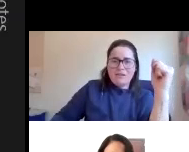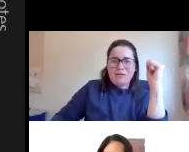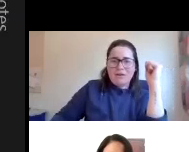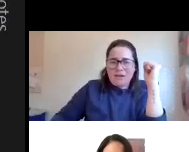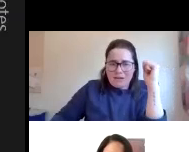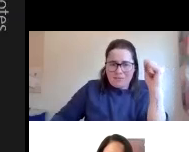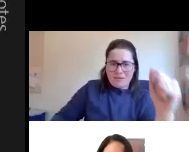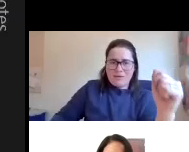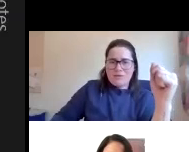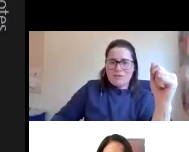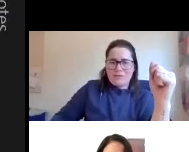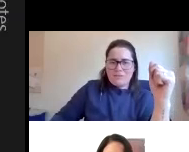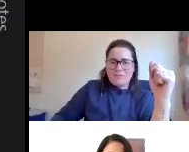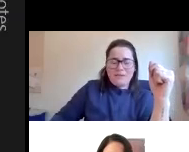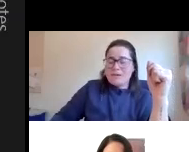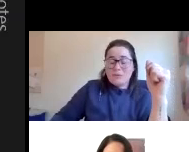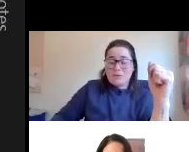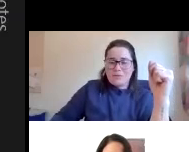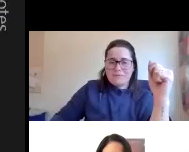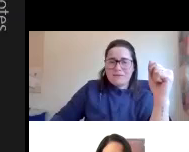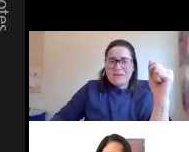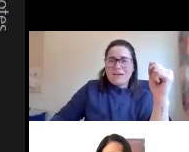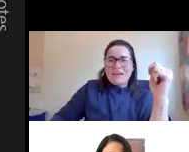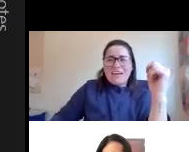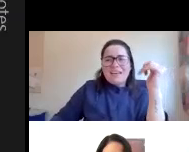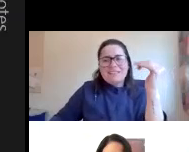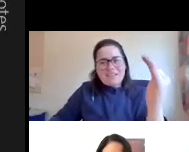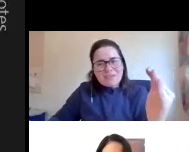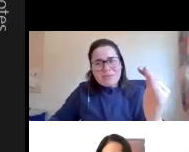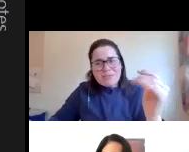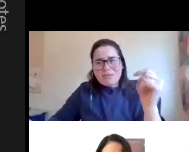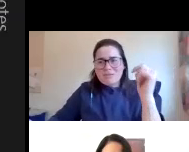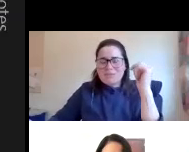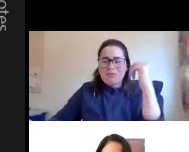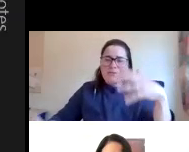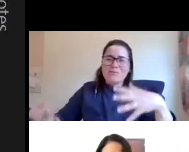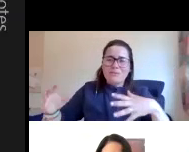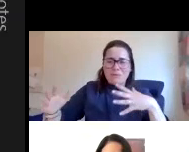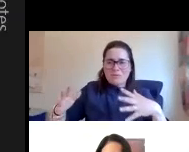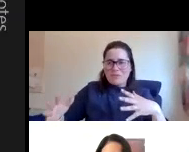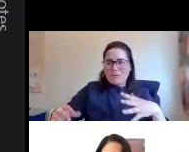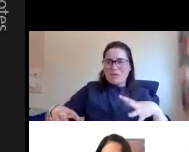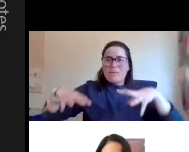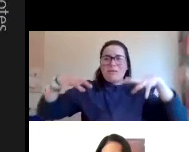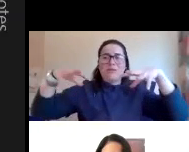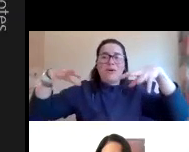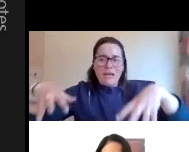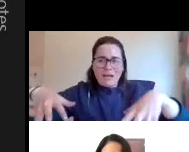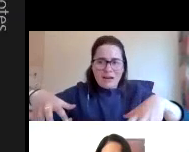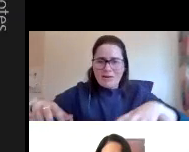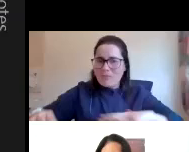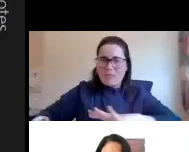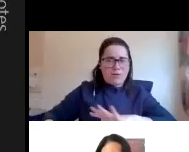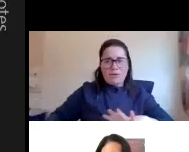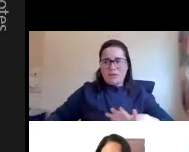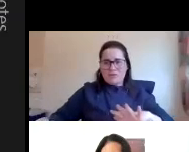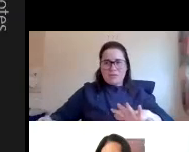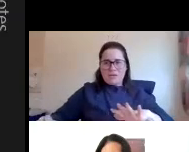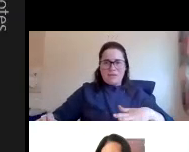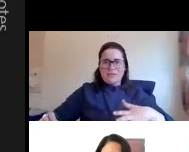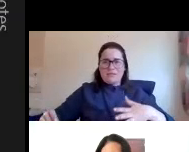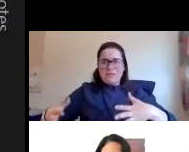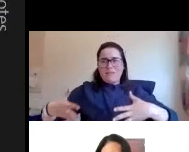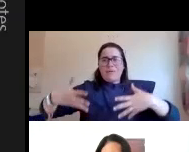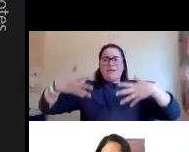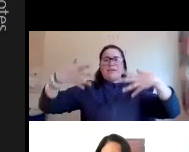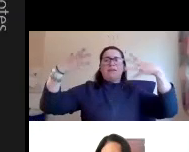escorrentía agrícola y manejo de erosión. En ciertos momentos es bueno algún tipo de zona de amortiguamiento en el lago, pero no es lo